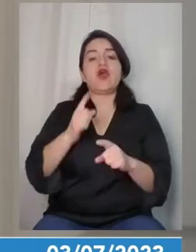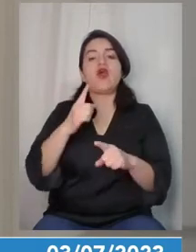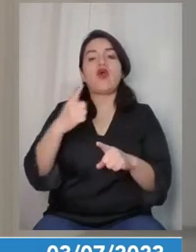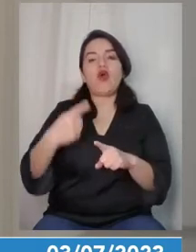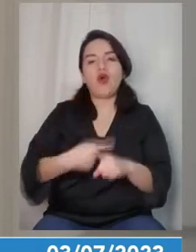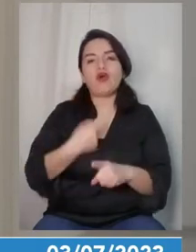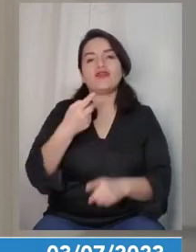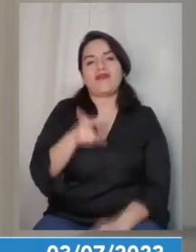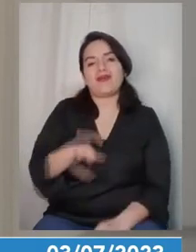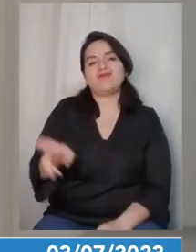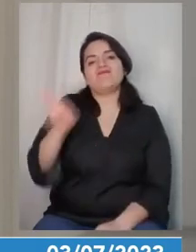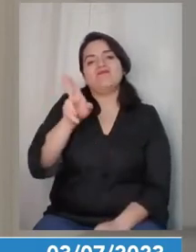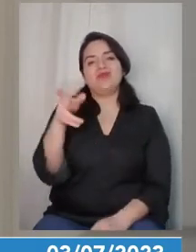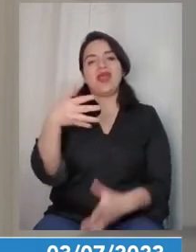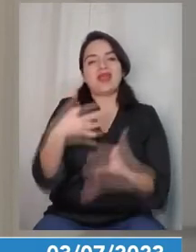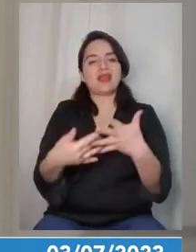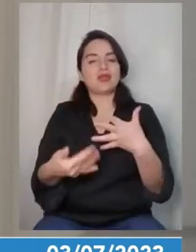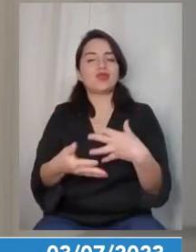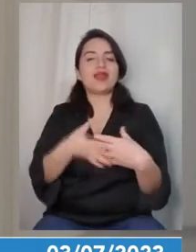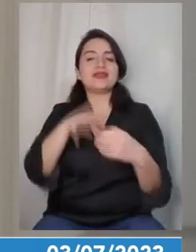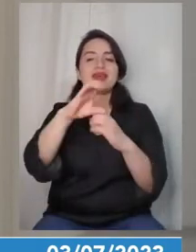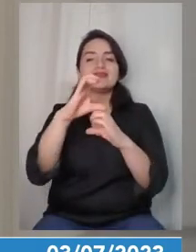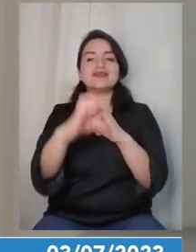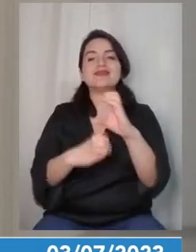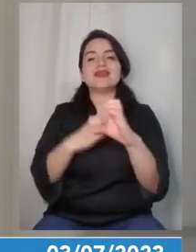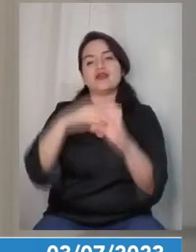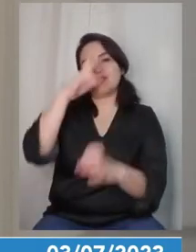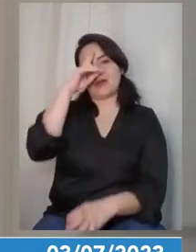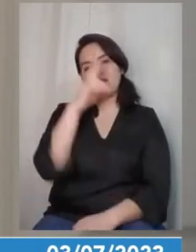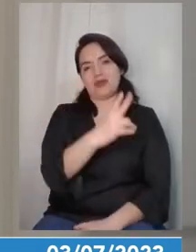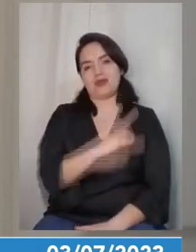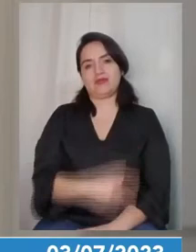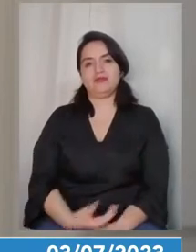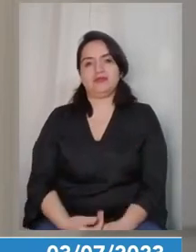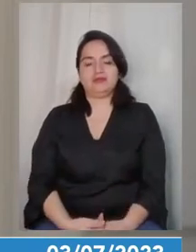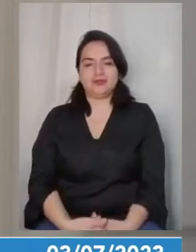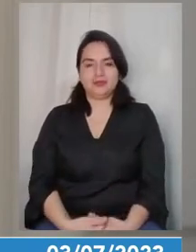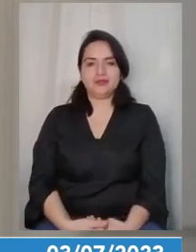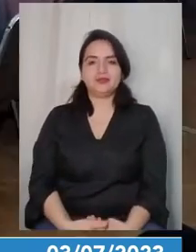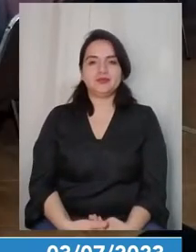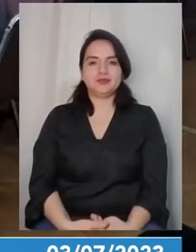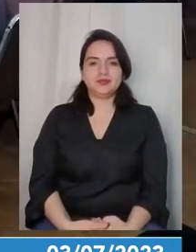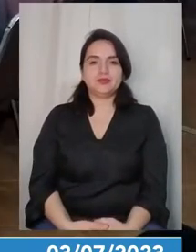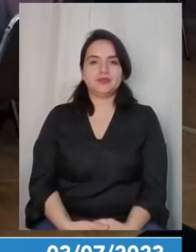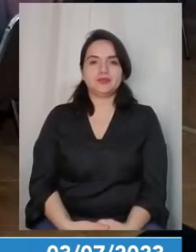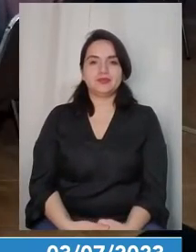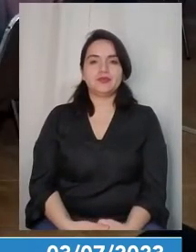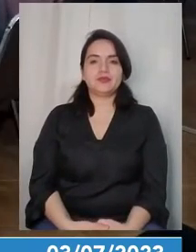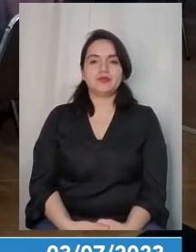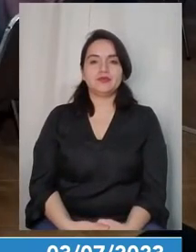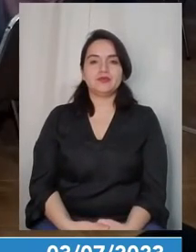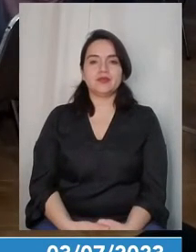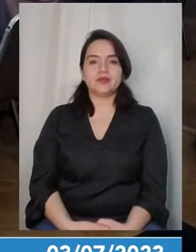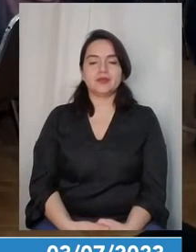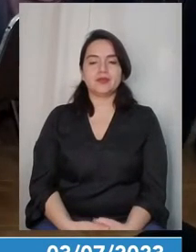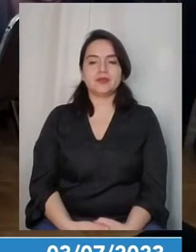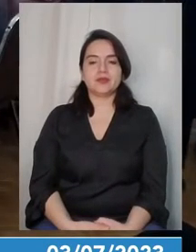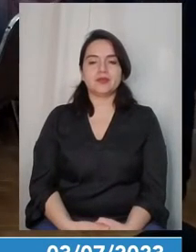natural en su ciclo de vida. Y luego, ¿no es cierto?,